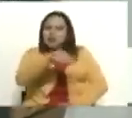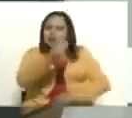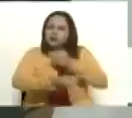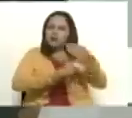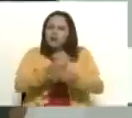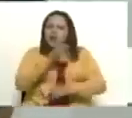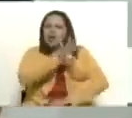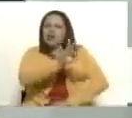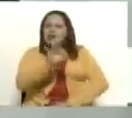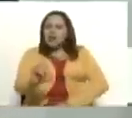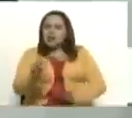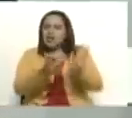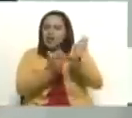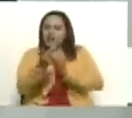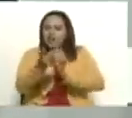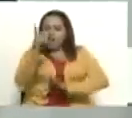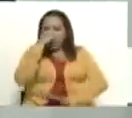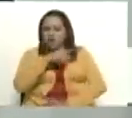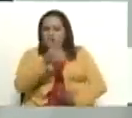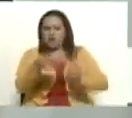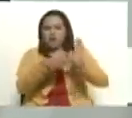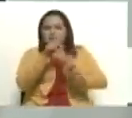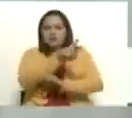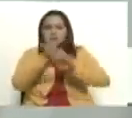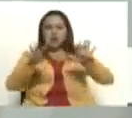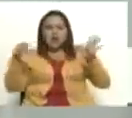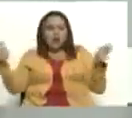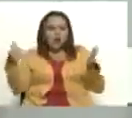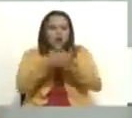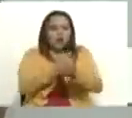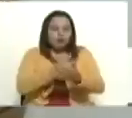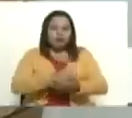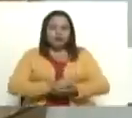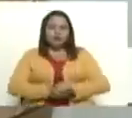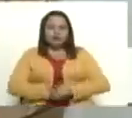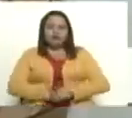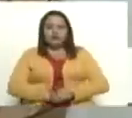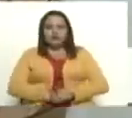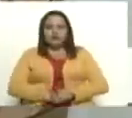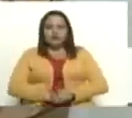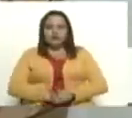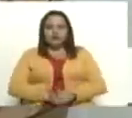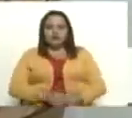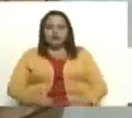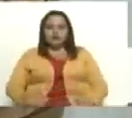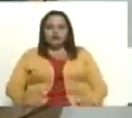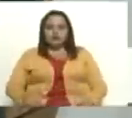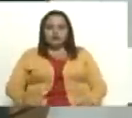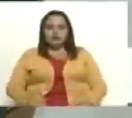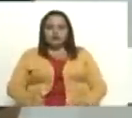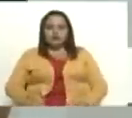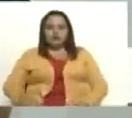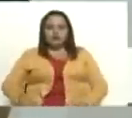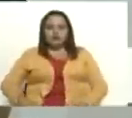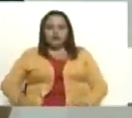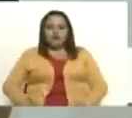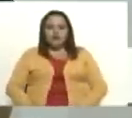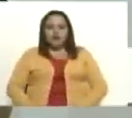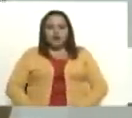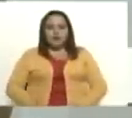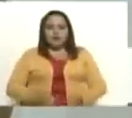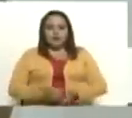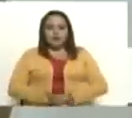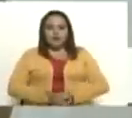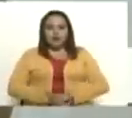abril de 2019, el golpe de los plátanos. en la Plaza Altamira, en el Tribunal de